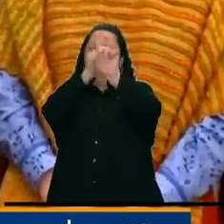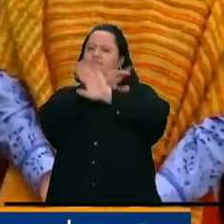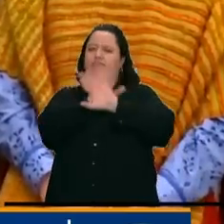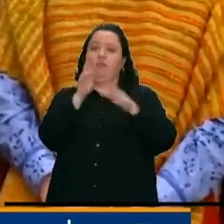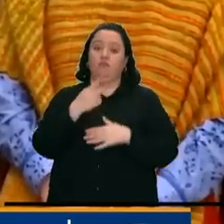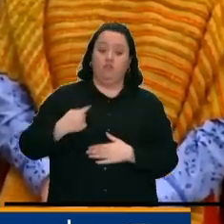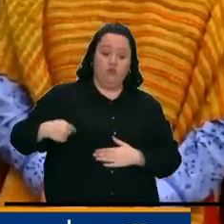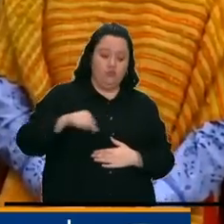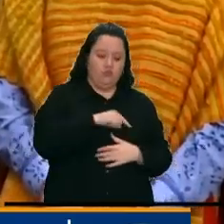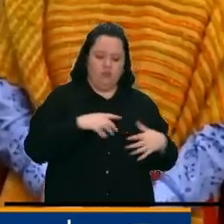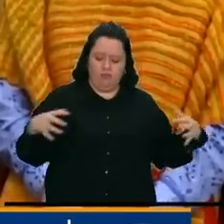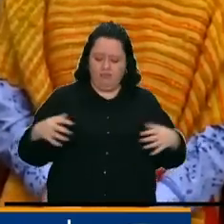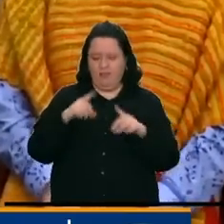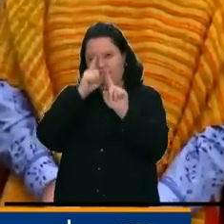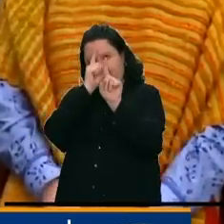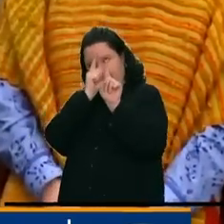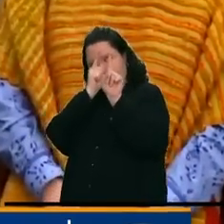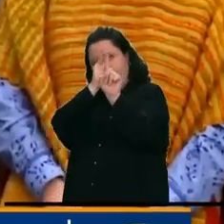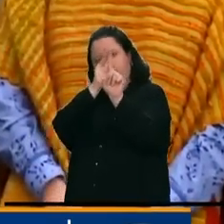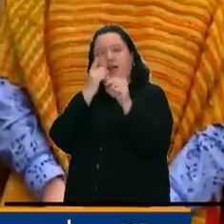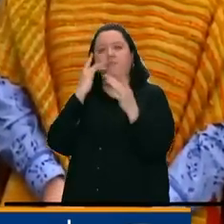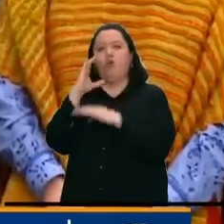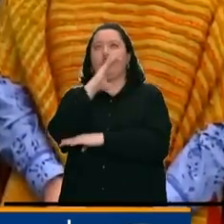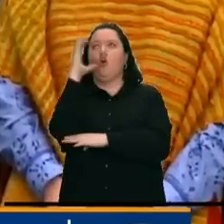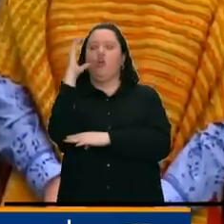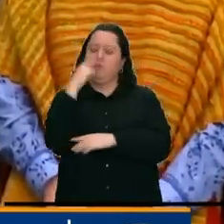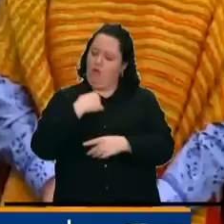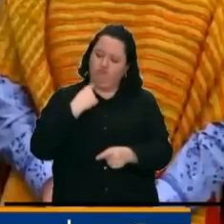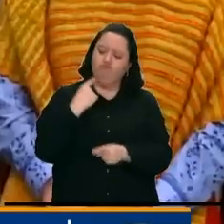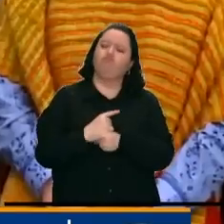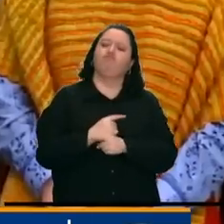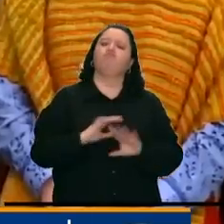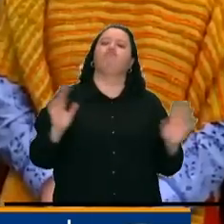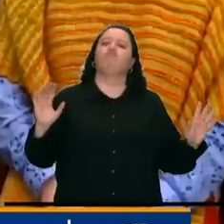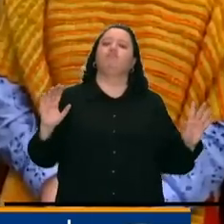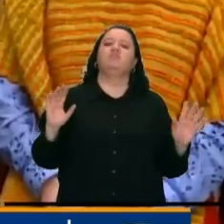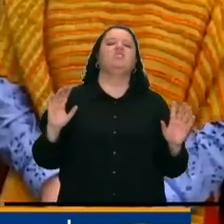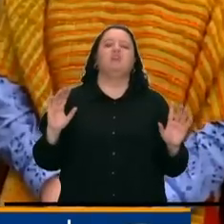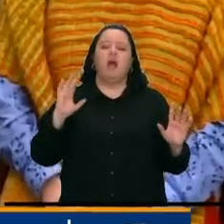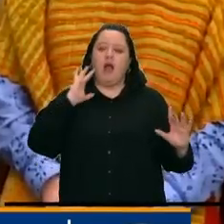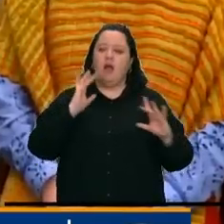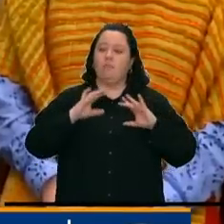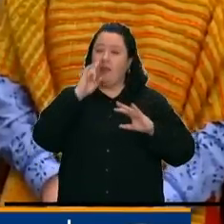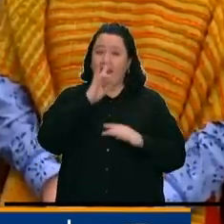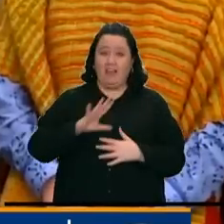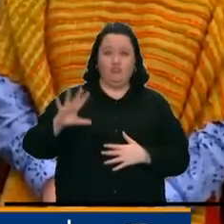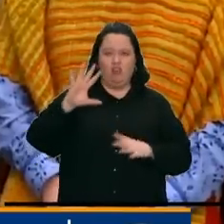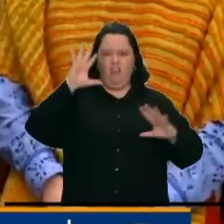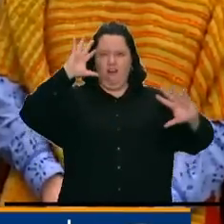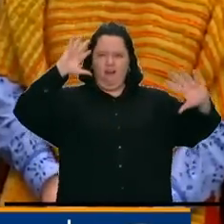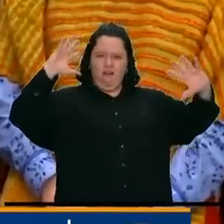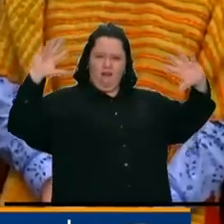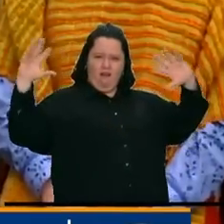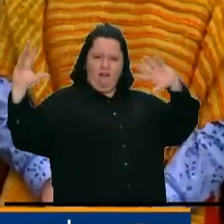están puestas en cumplirle a Colombia y construyendo un acuerdo nacional